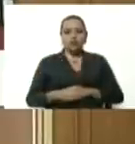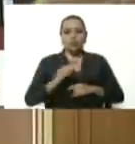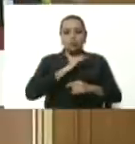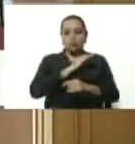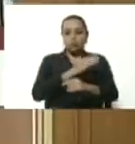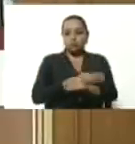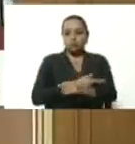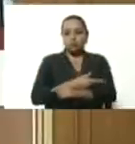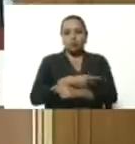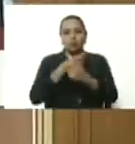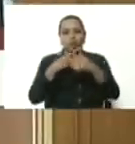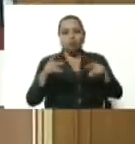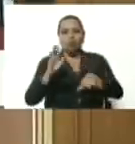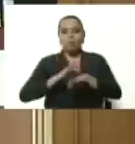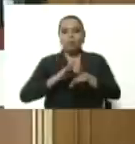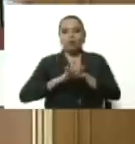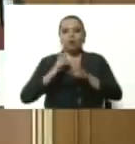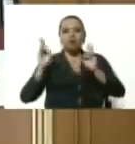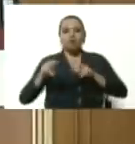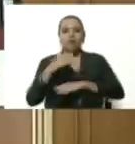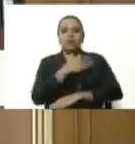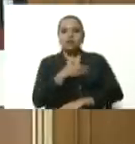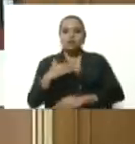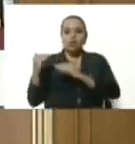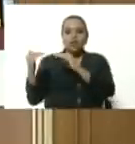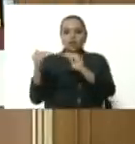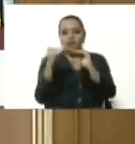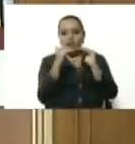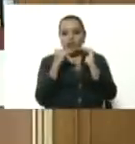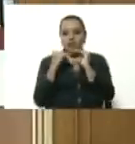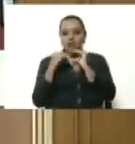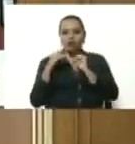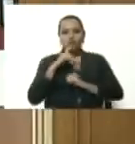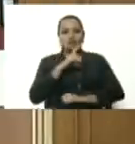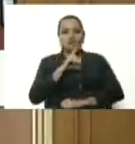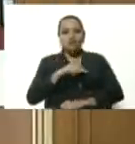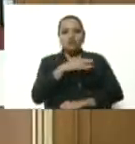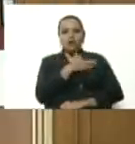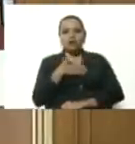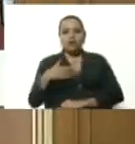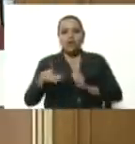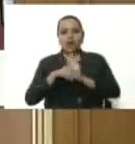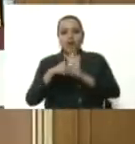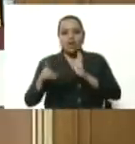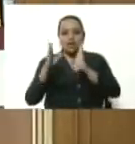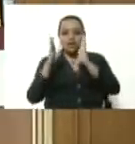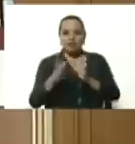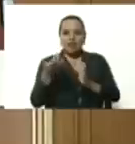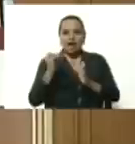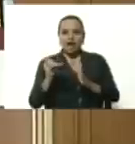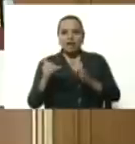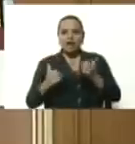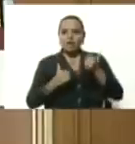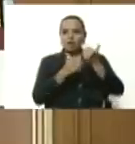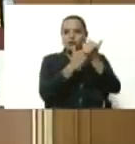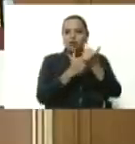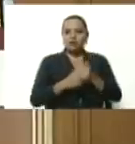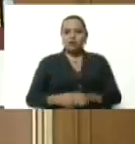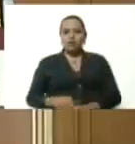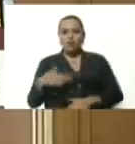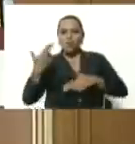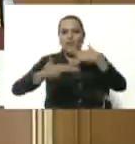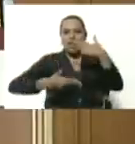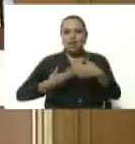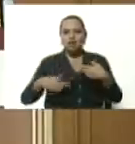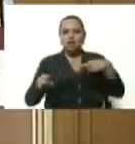públicos, porque nunca quisieron estabilidad, nunca quieren la legitimidad, se ponen al lado de un malandro como